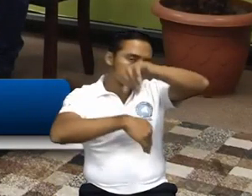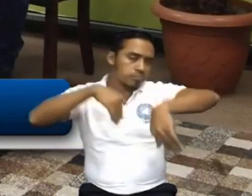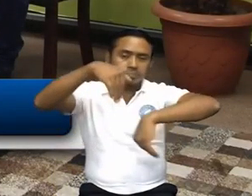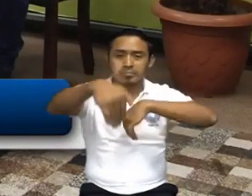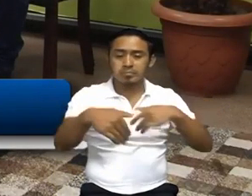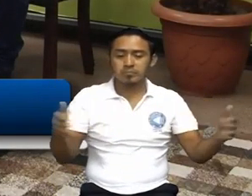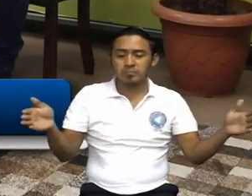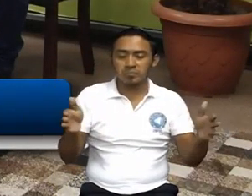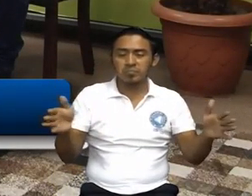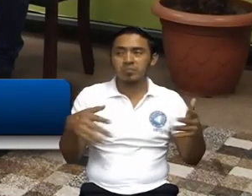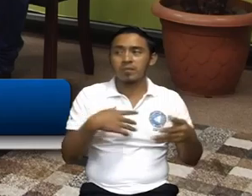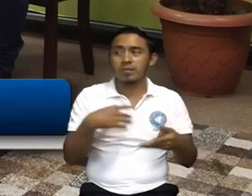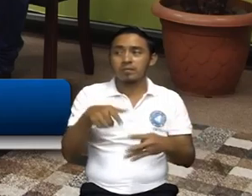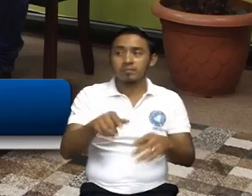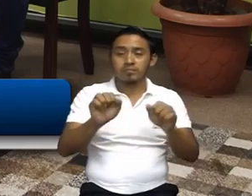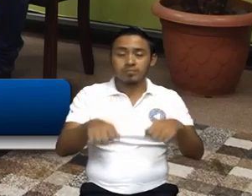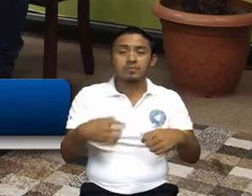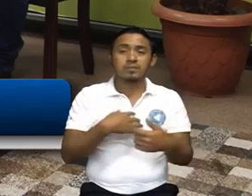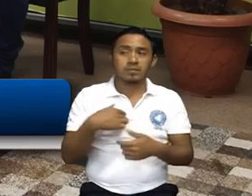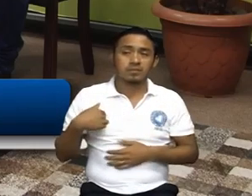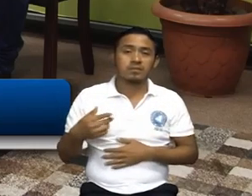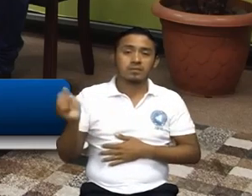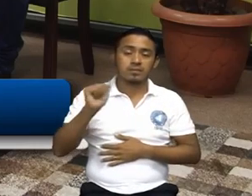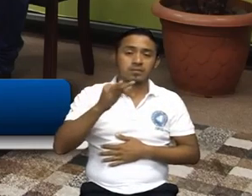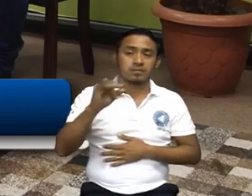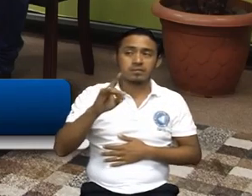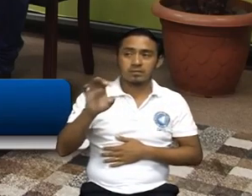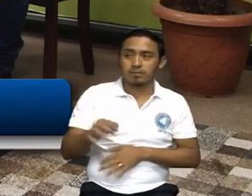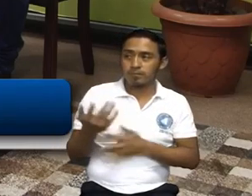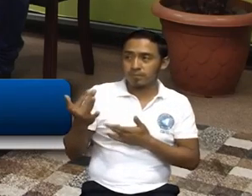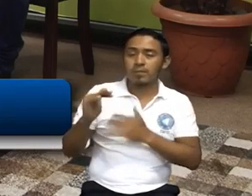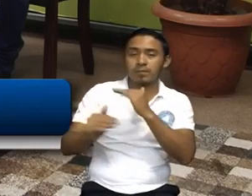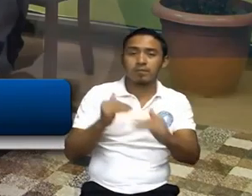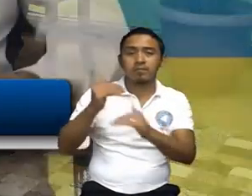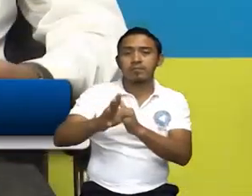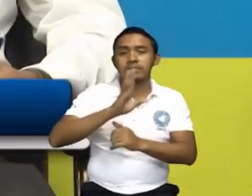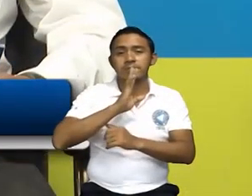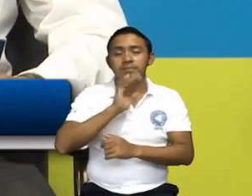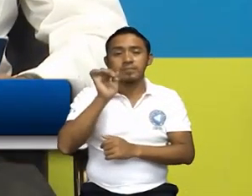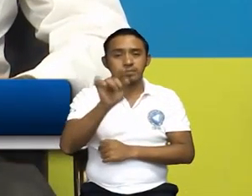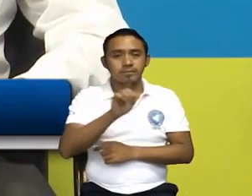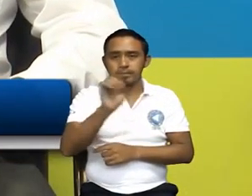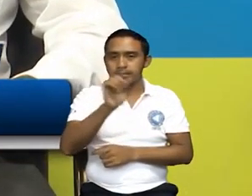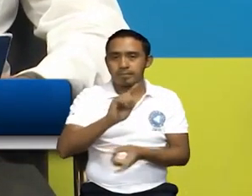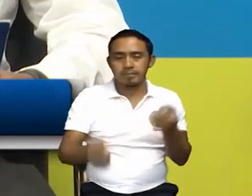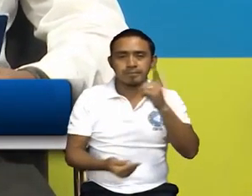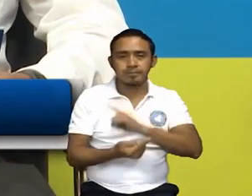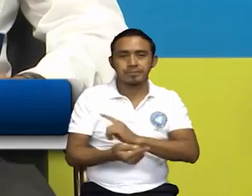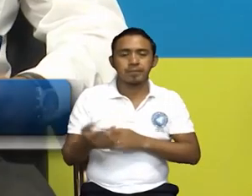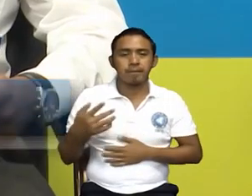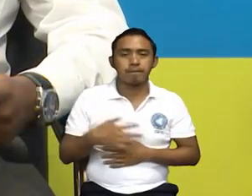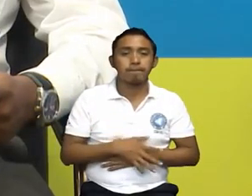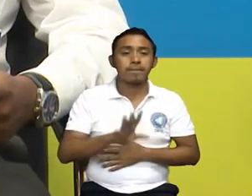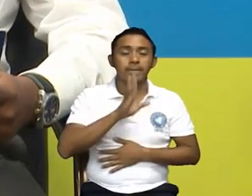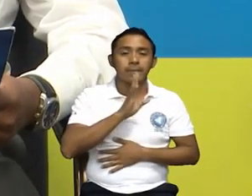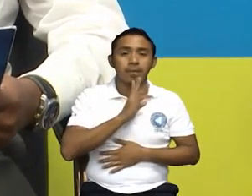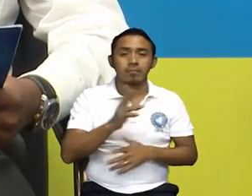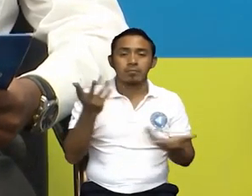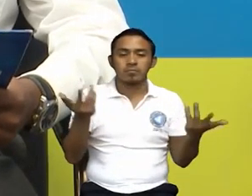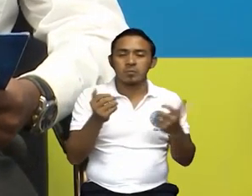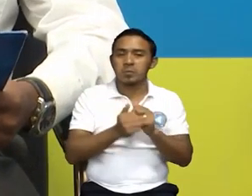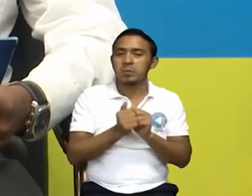grandes, y ahí ocurren accidentes fatales, ¿verdad? Ok, lo vamos a hablar cuando regresemos. Usted no le cambie de canal, que estamos hablando